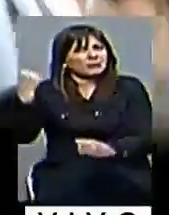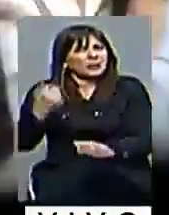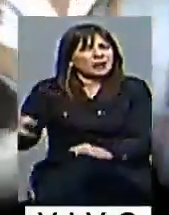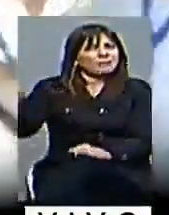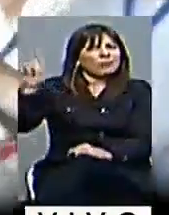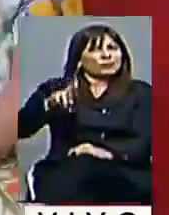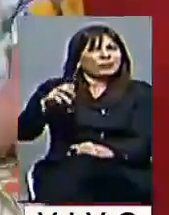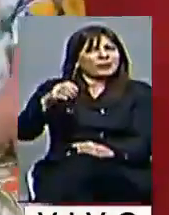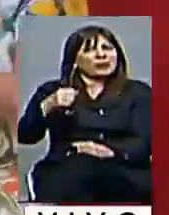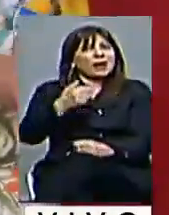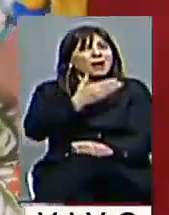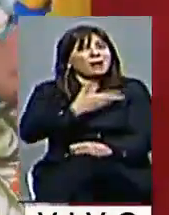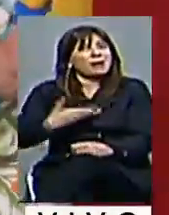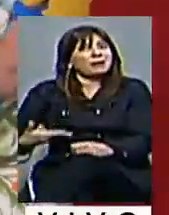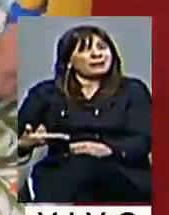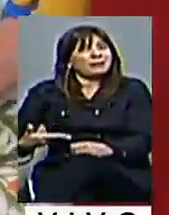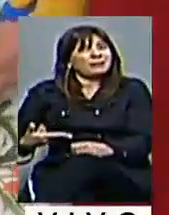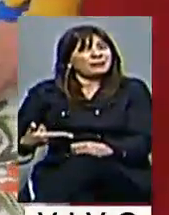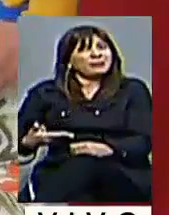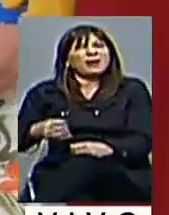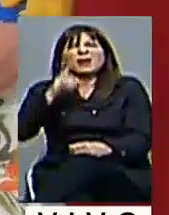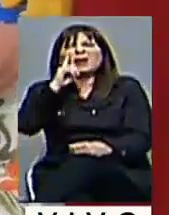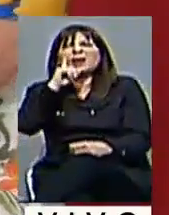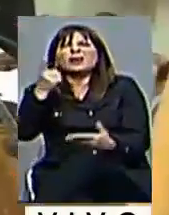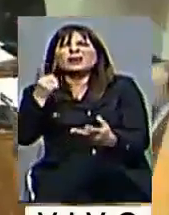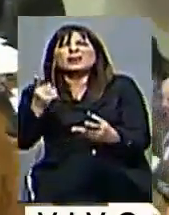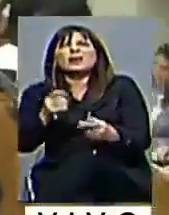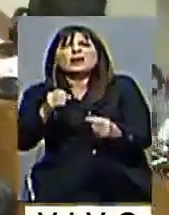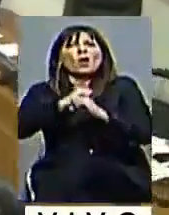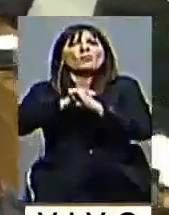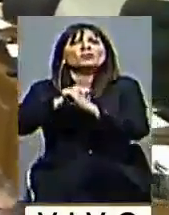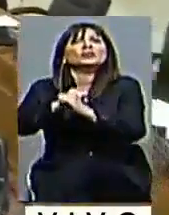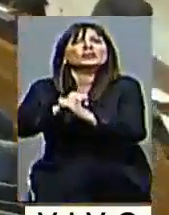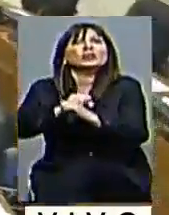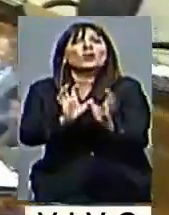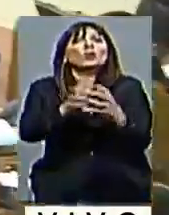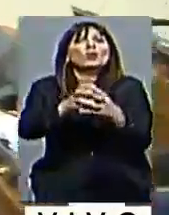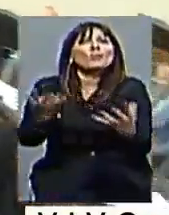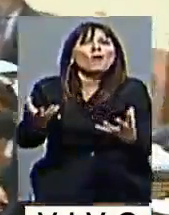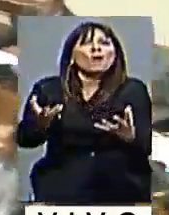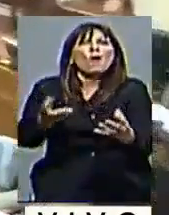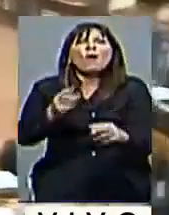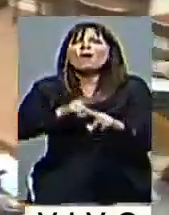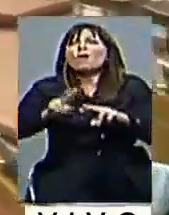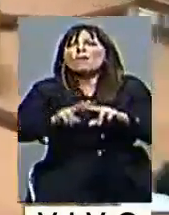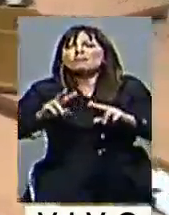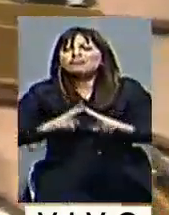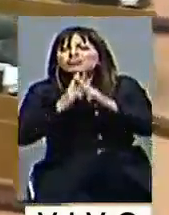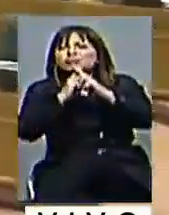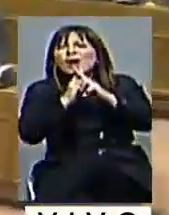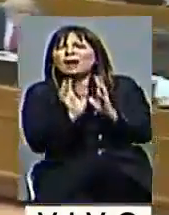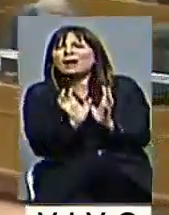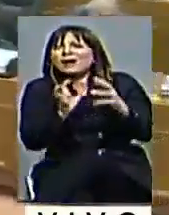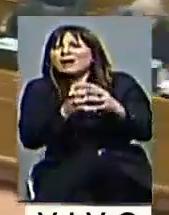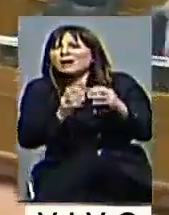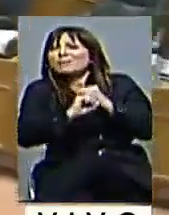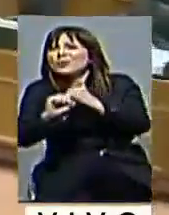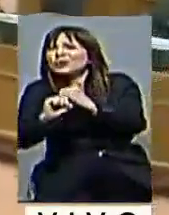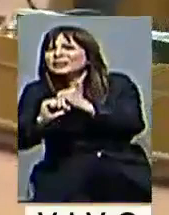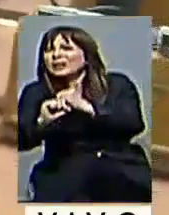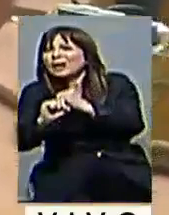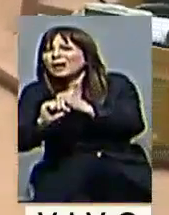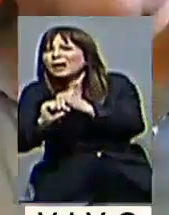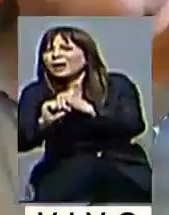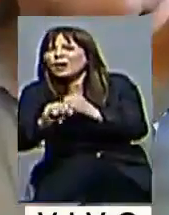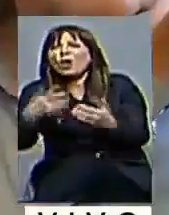moneda? ¿Quién tomará las banderas de la oposición? ¿Cómo se configurarán las fuerzas políticas en un parlamento que ya comienza a mover sus